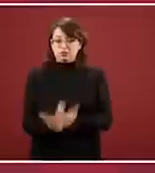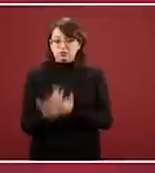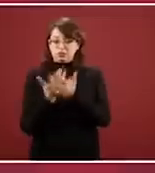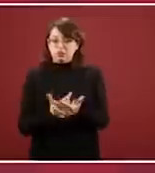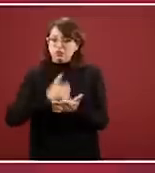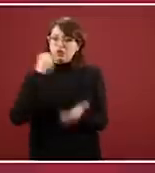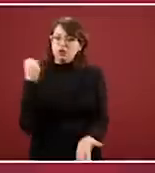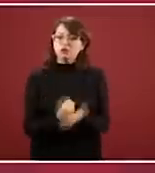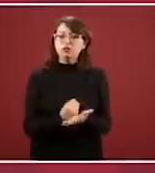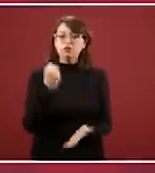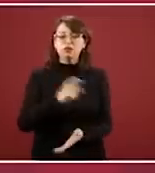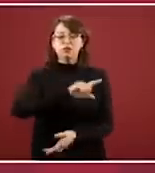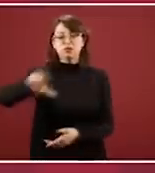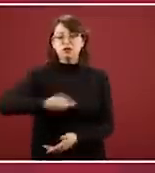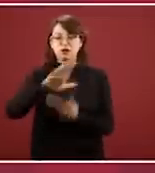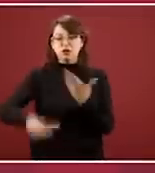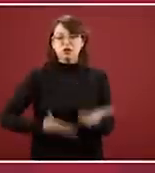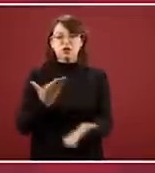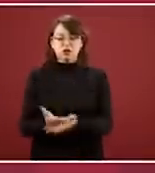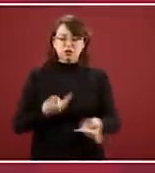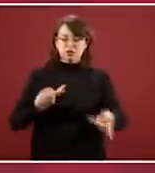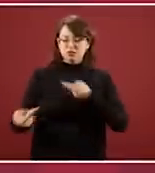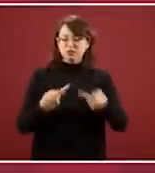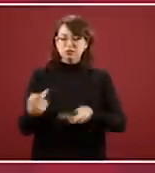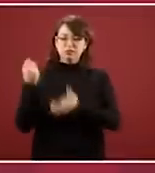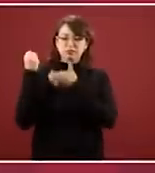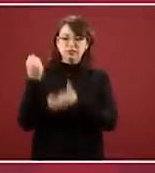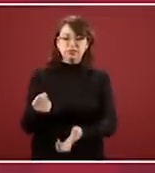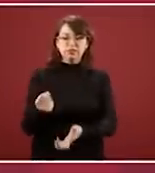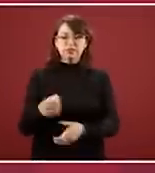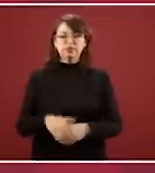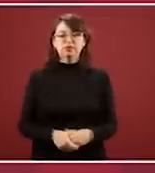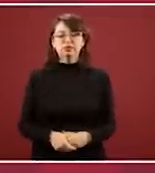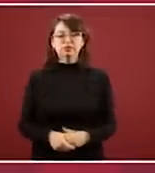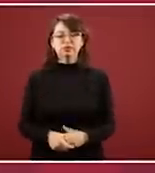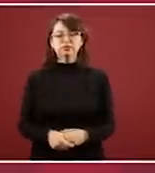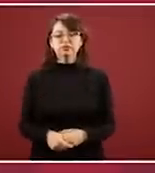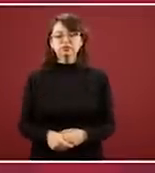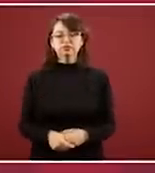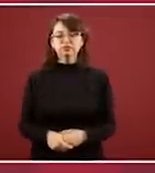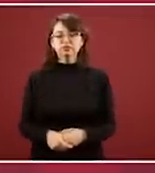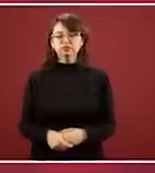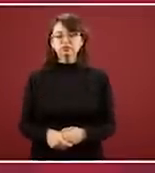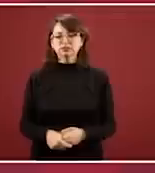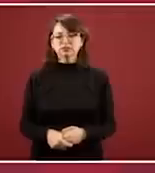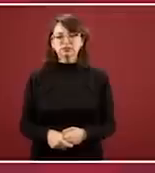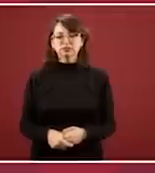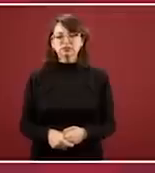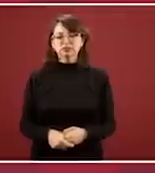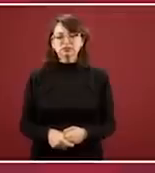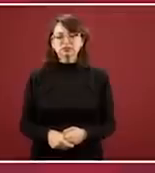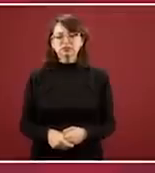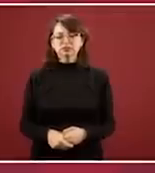a presentar ya un plan de inversiones. Les hablaba de